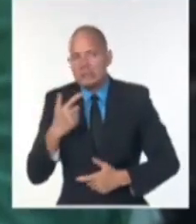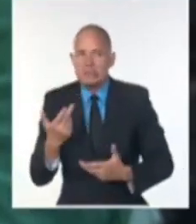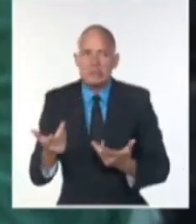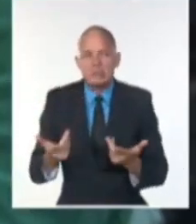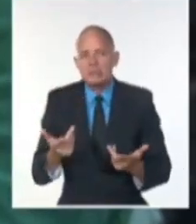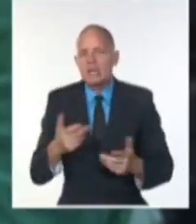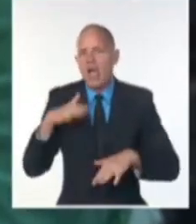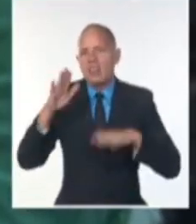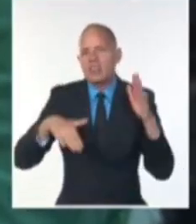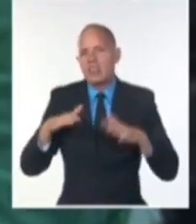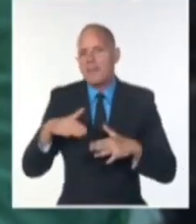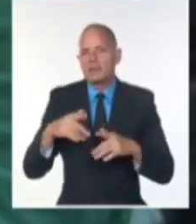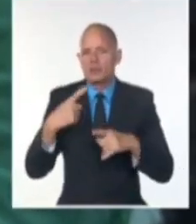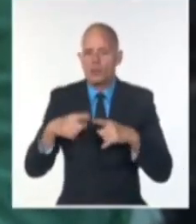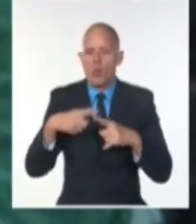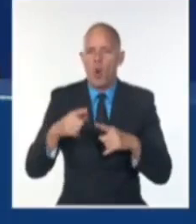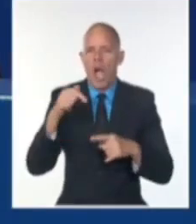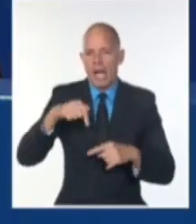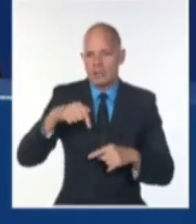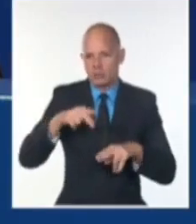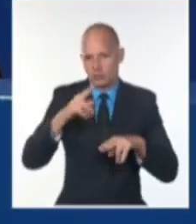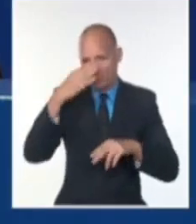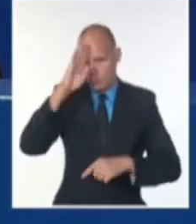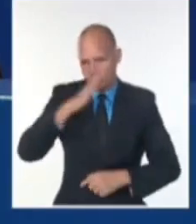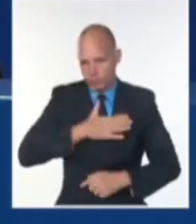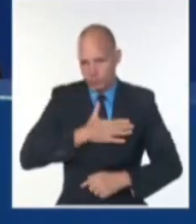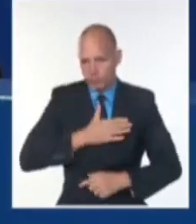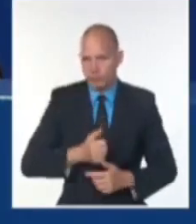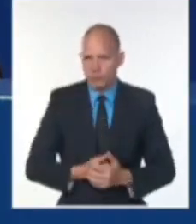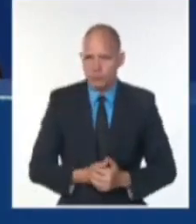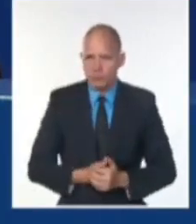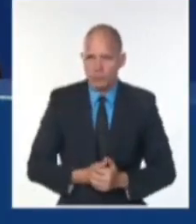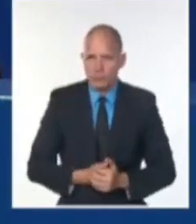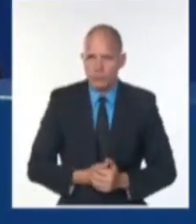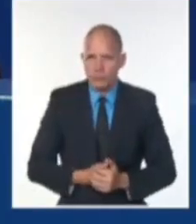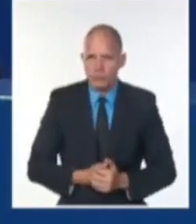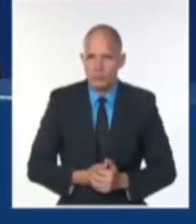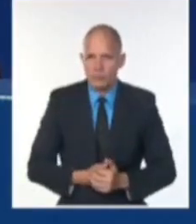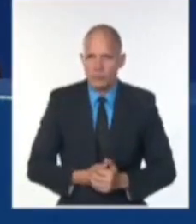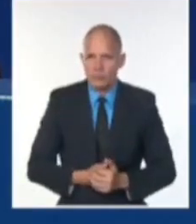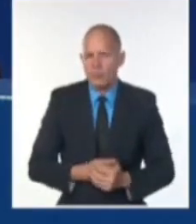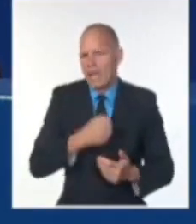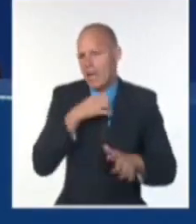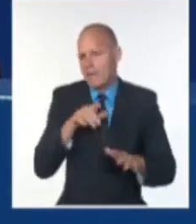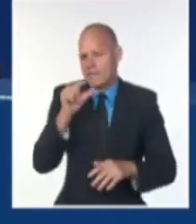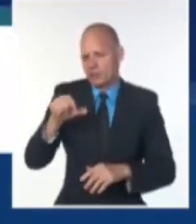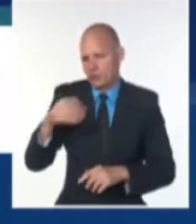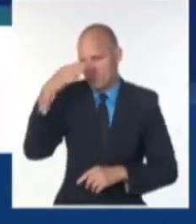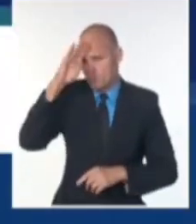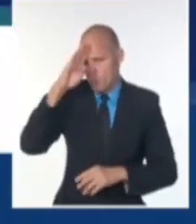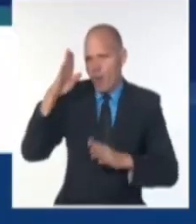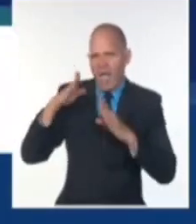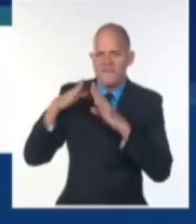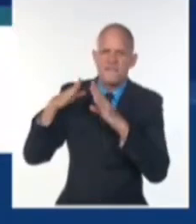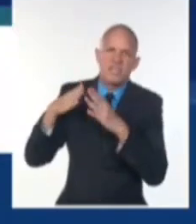el patrimonio en el territorio nacional. Nadie, por ser residente en el exterior, pierde su